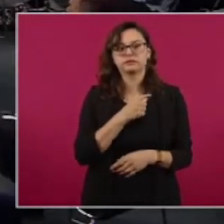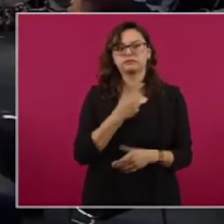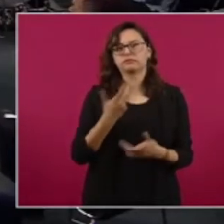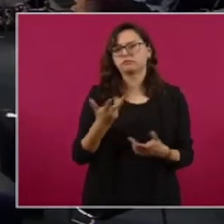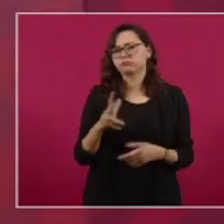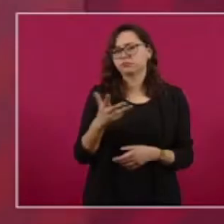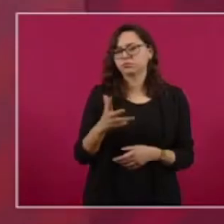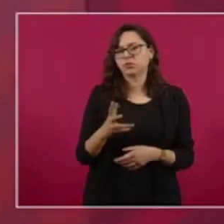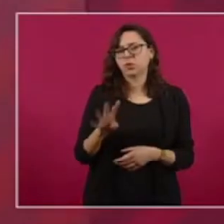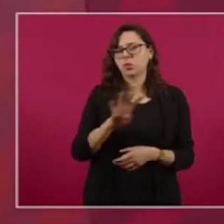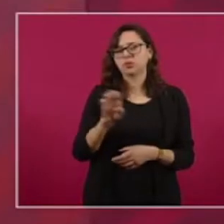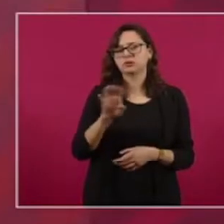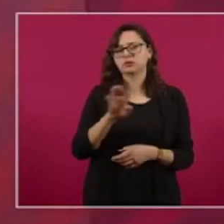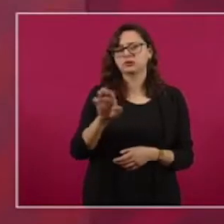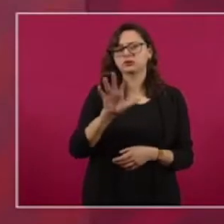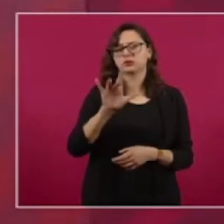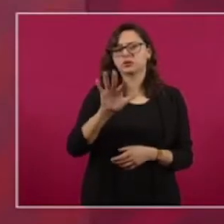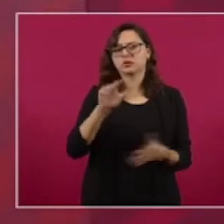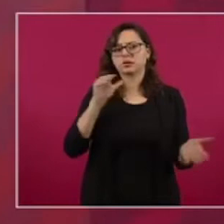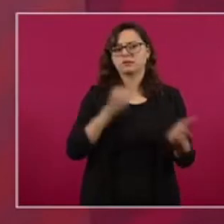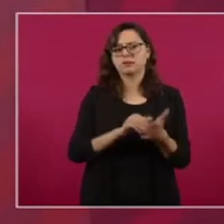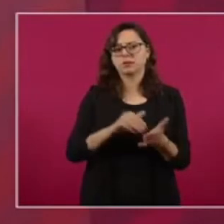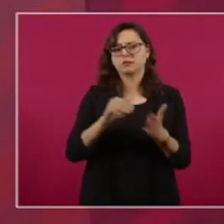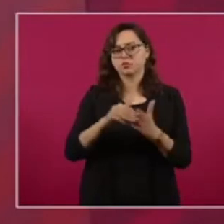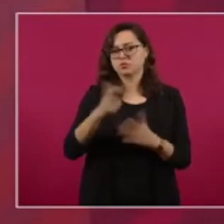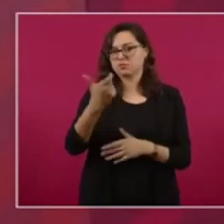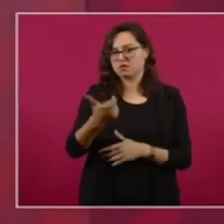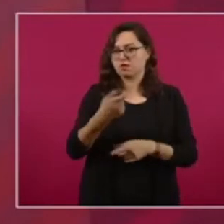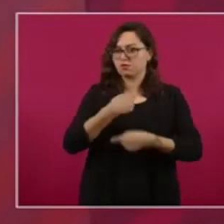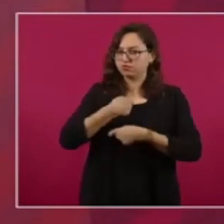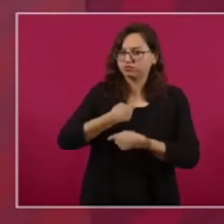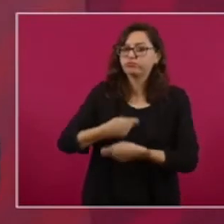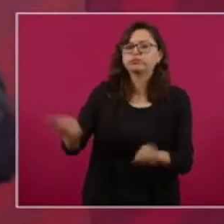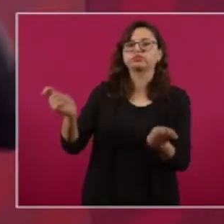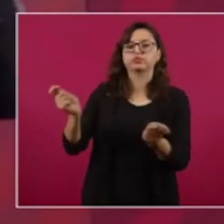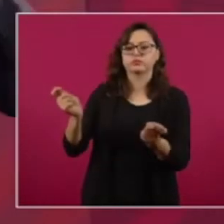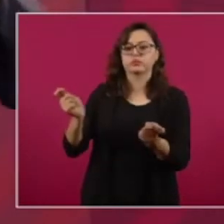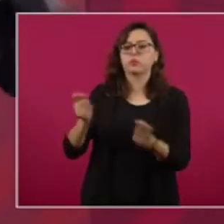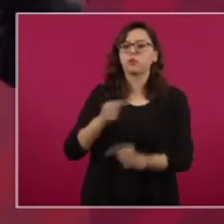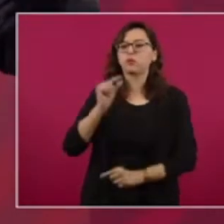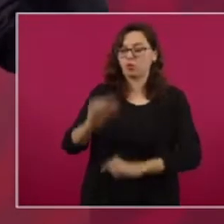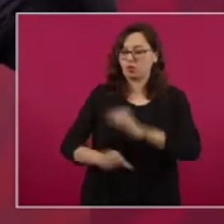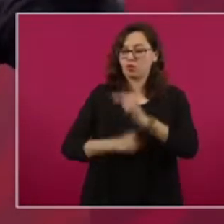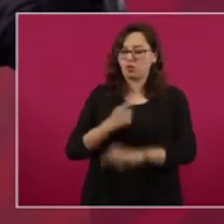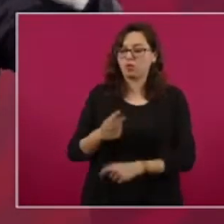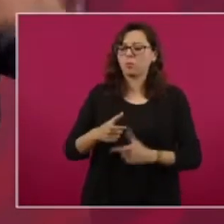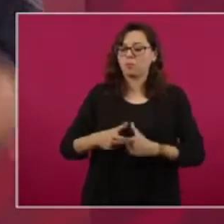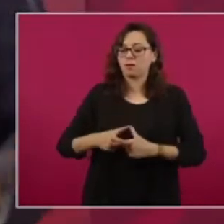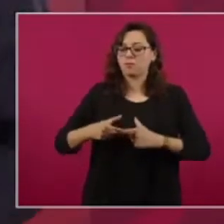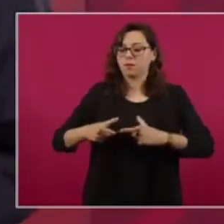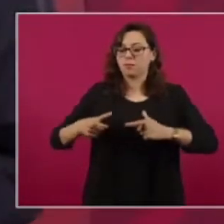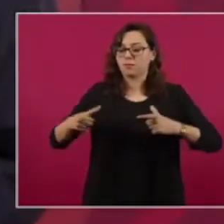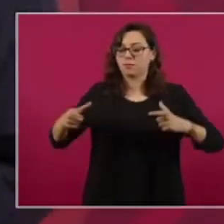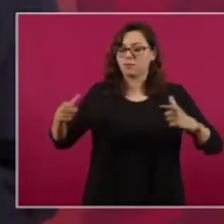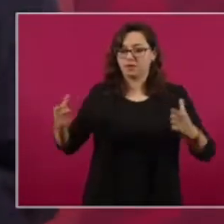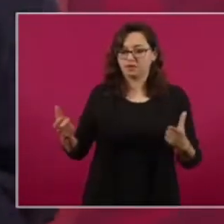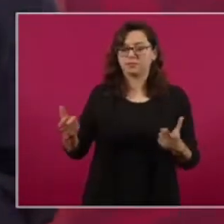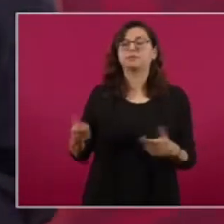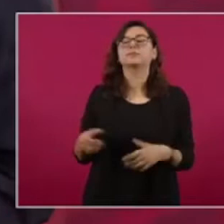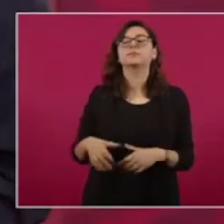cerca de 450,000 millones de pesos y va a ir creciendo.